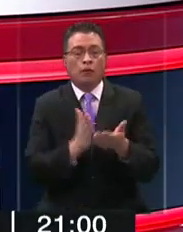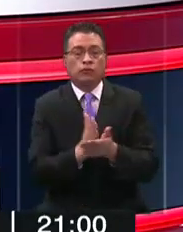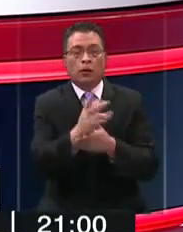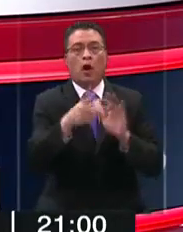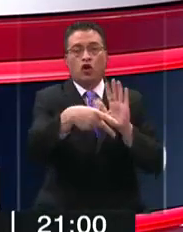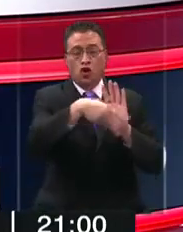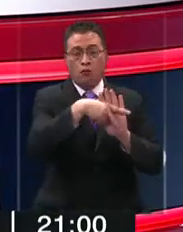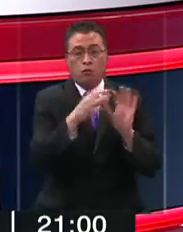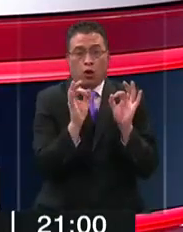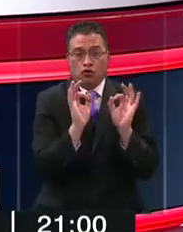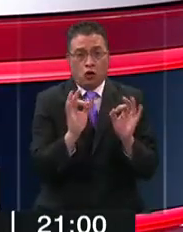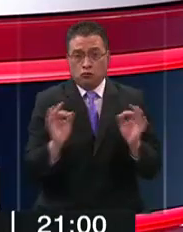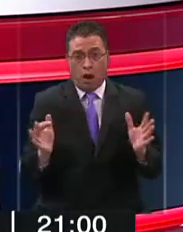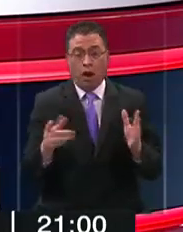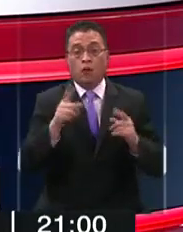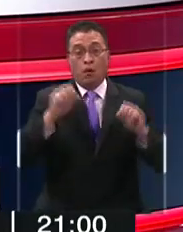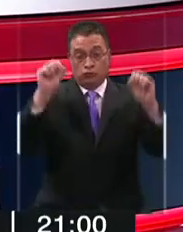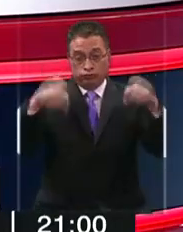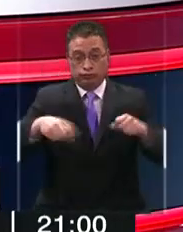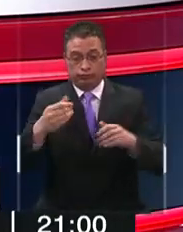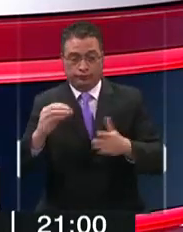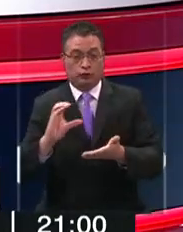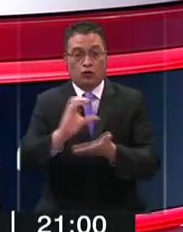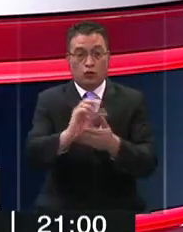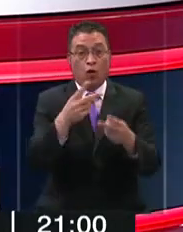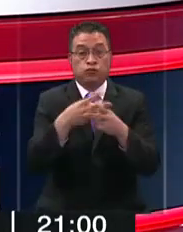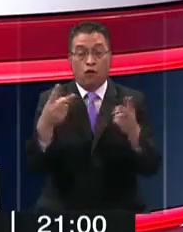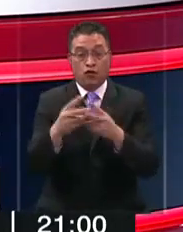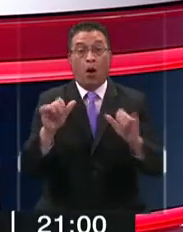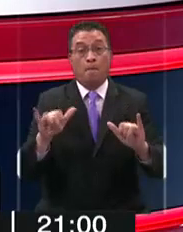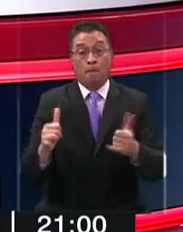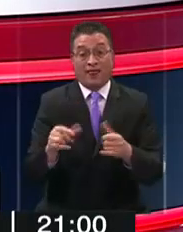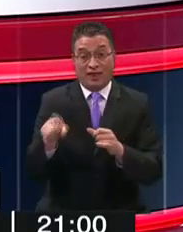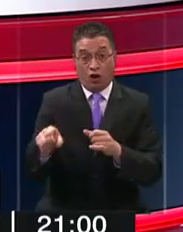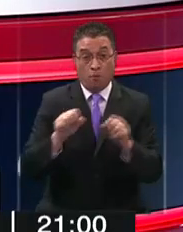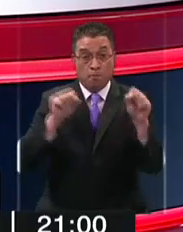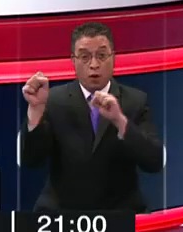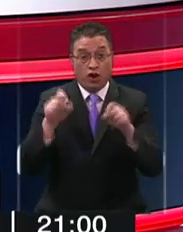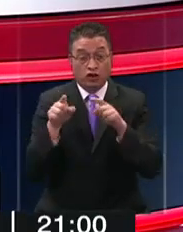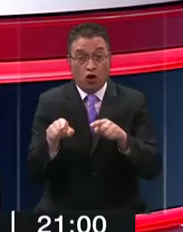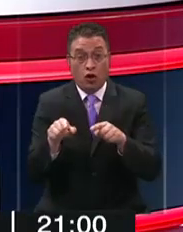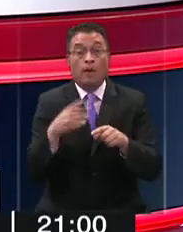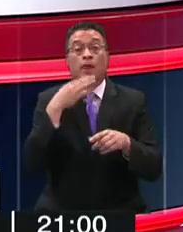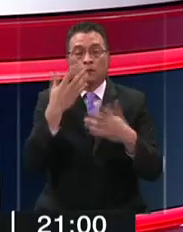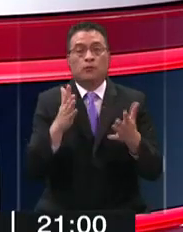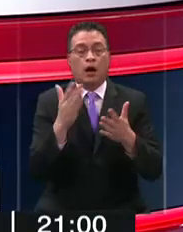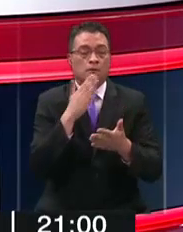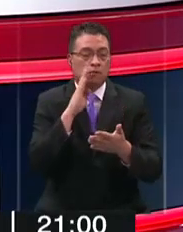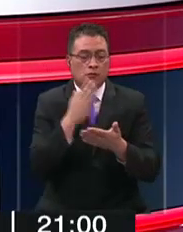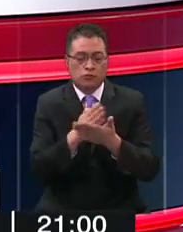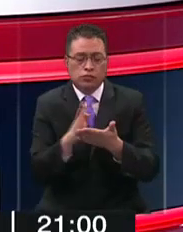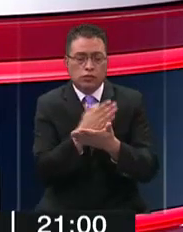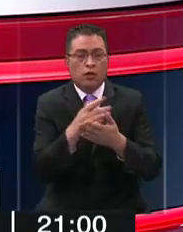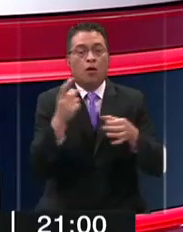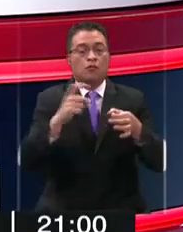que es muy lógica. Cuando se aprobó entregar dinero público a los partidos, se obligó también a depurar los padrones